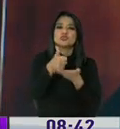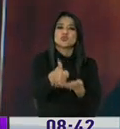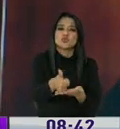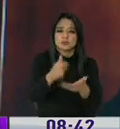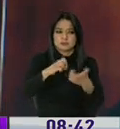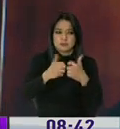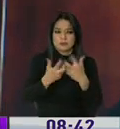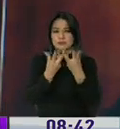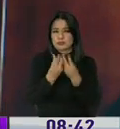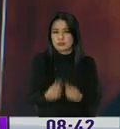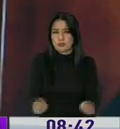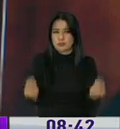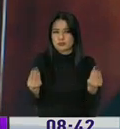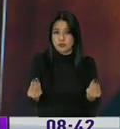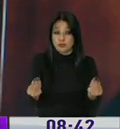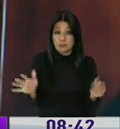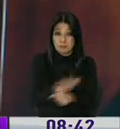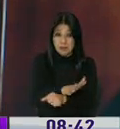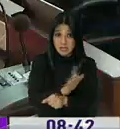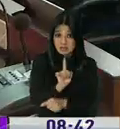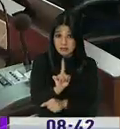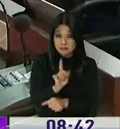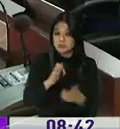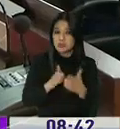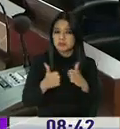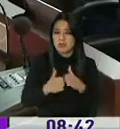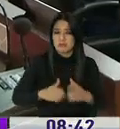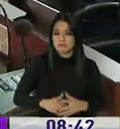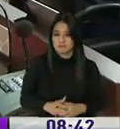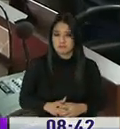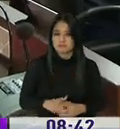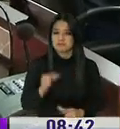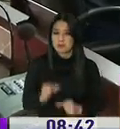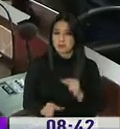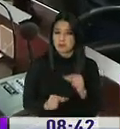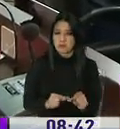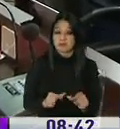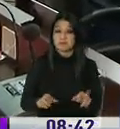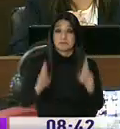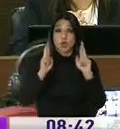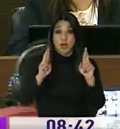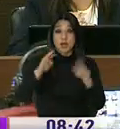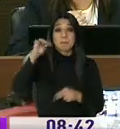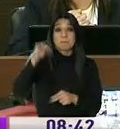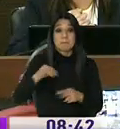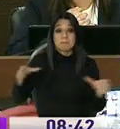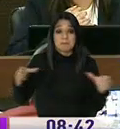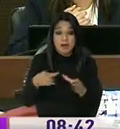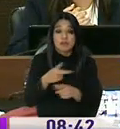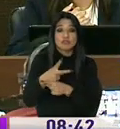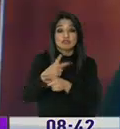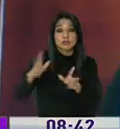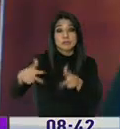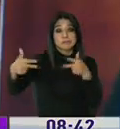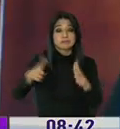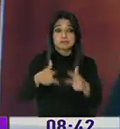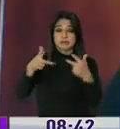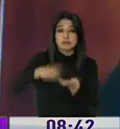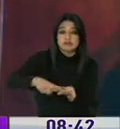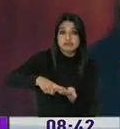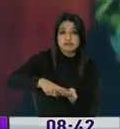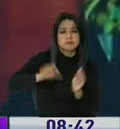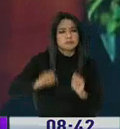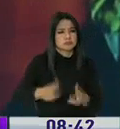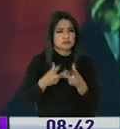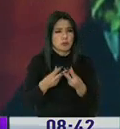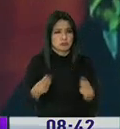ciertamente, pero no son la solución al problema. Espera que en la sesión de este martes el tema sea tratado en el seno del Consejo. Bueno, el alcalde puede, a